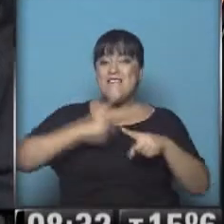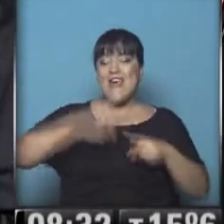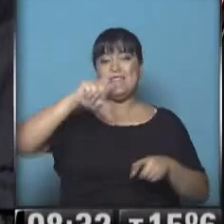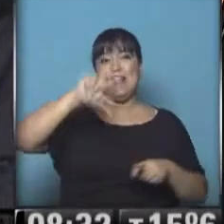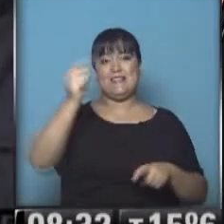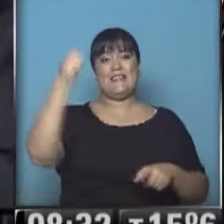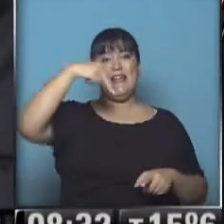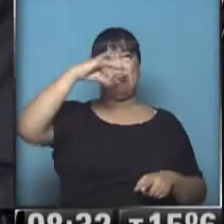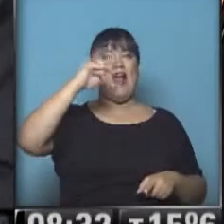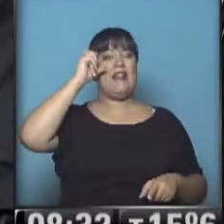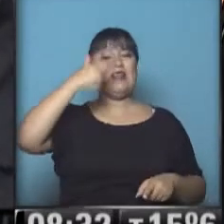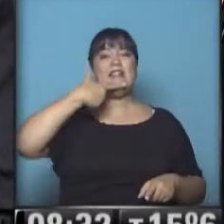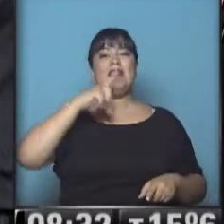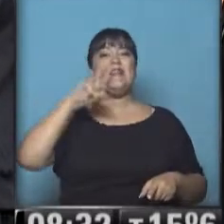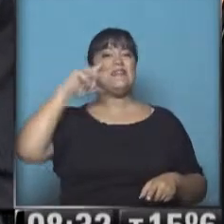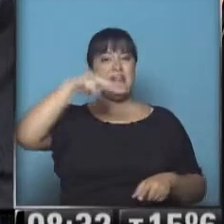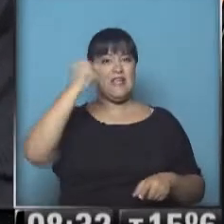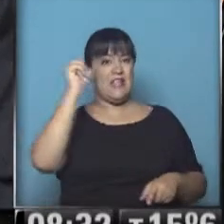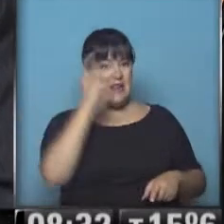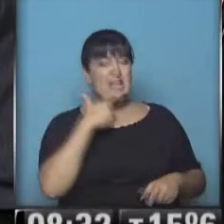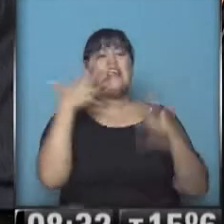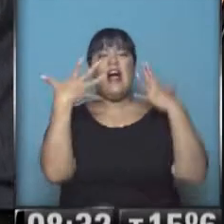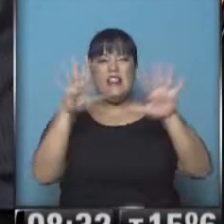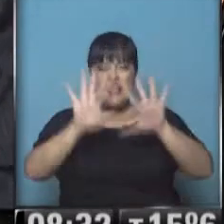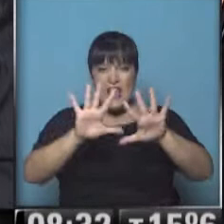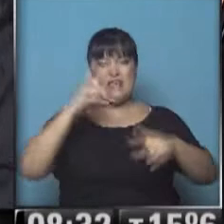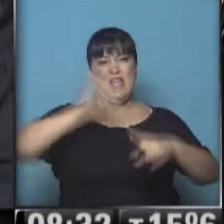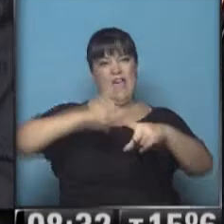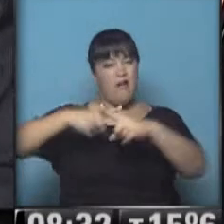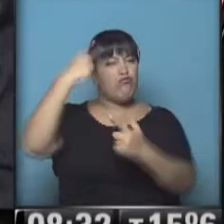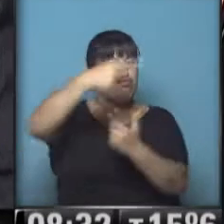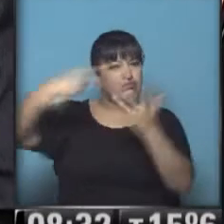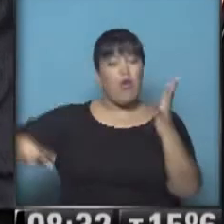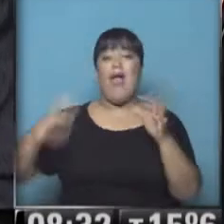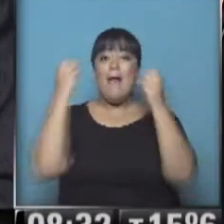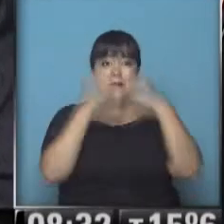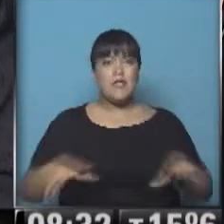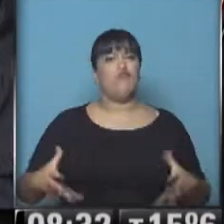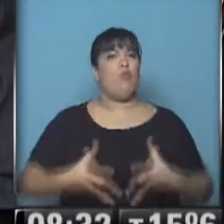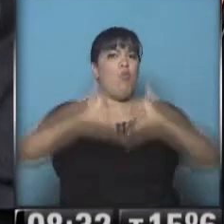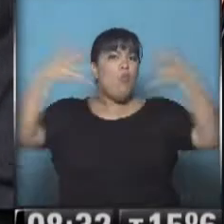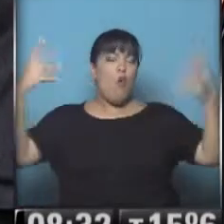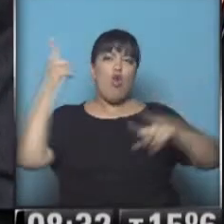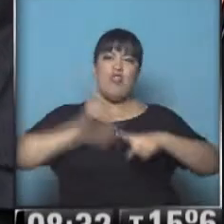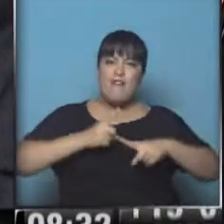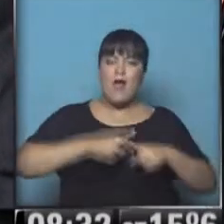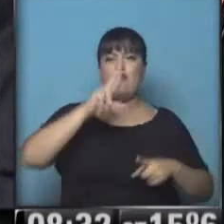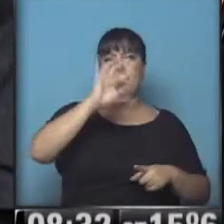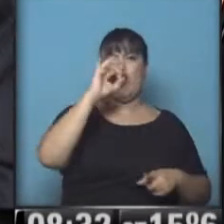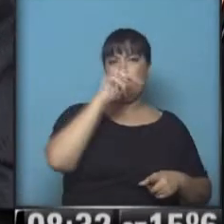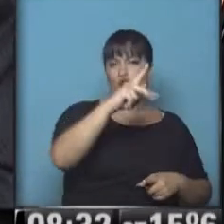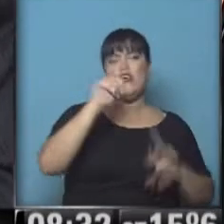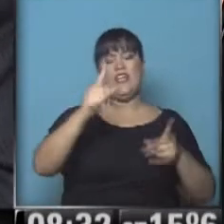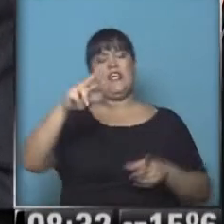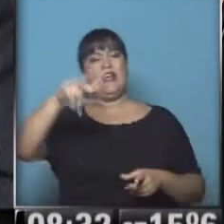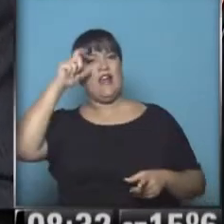celebrar estos 10 años con 10 importantes eventos. Comenzando con un gran festival clandestino de rock y reggae que se va a